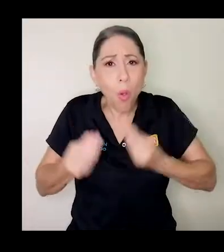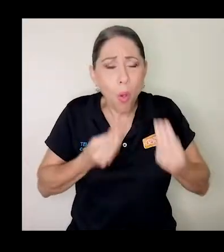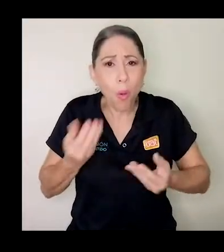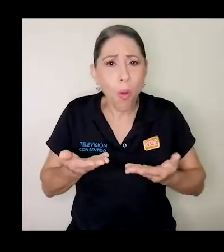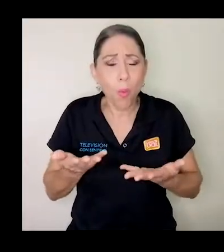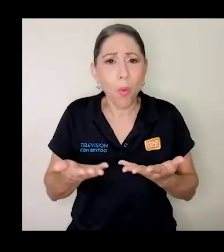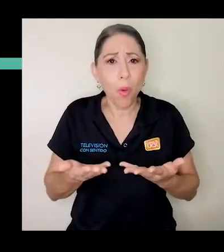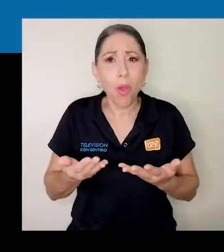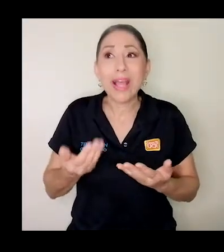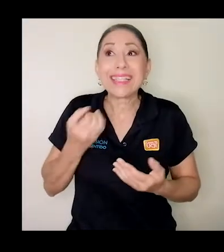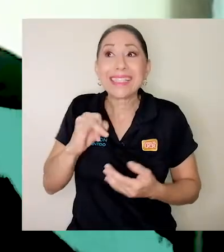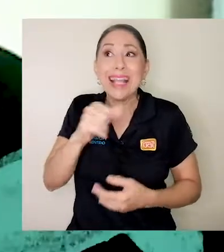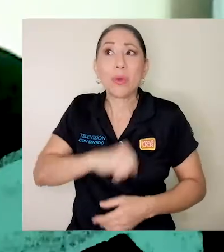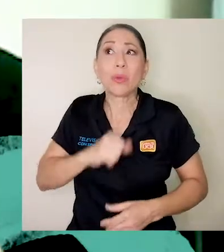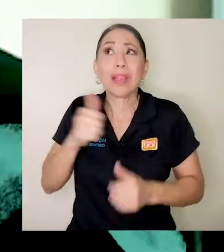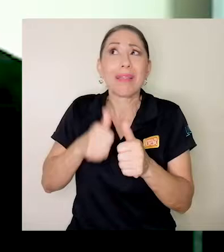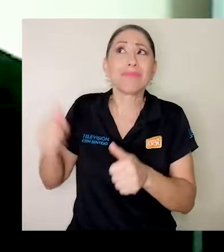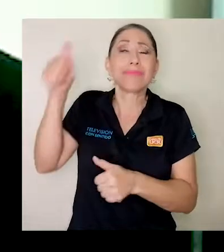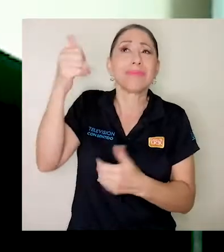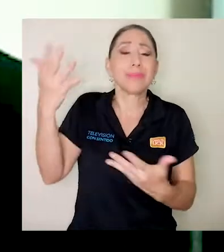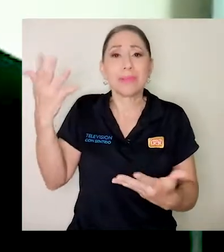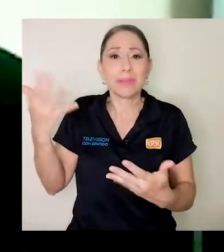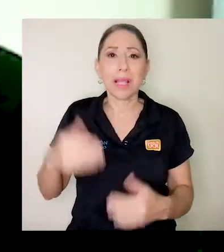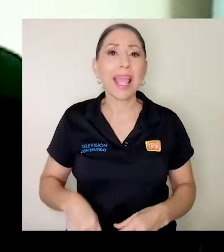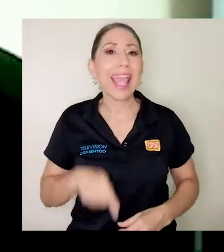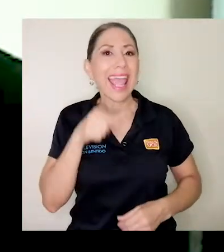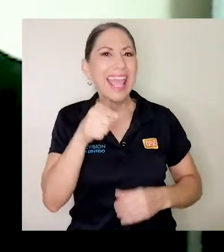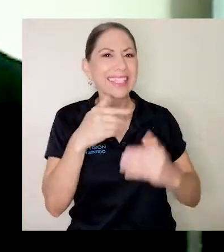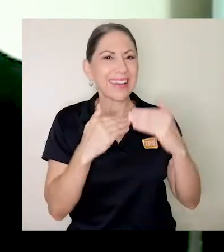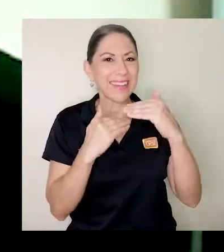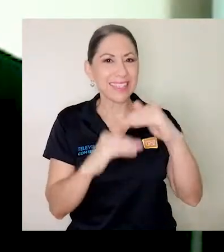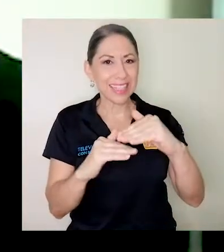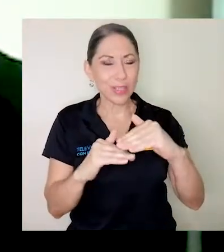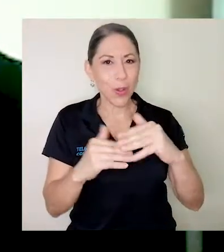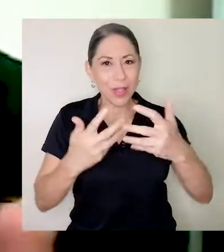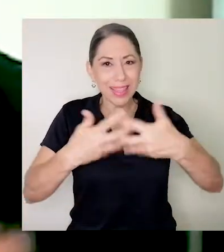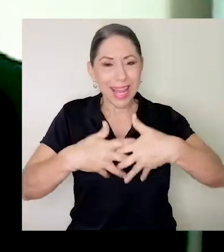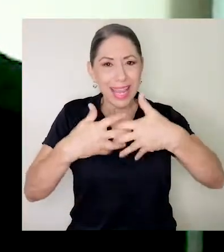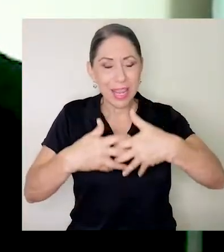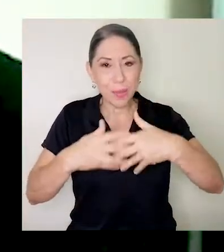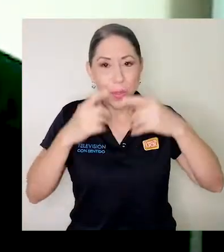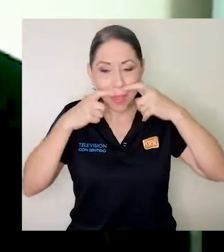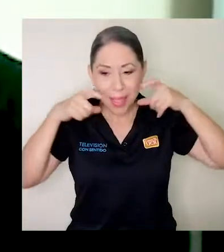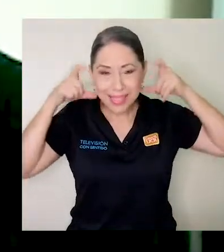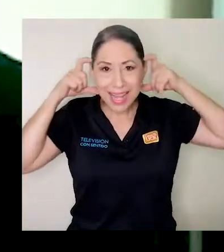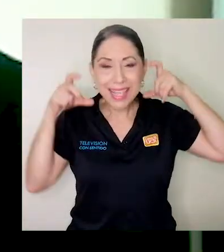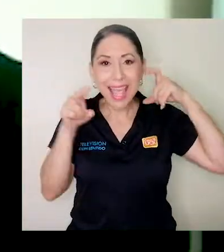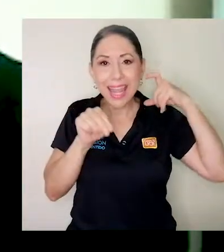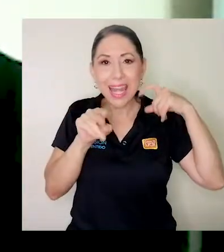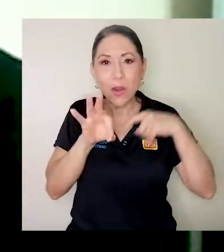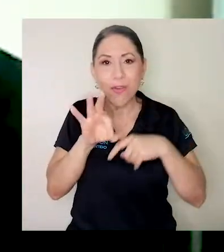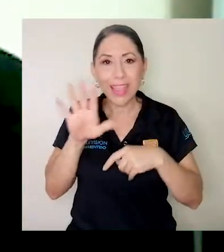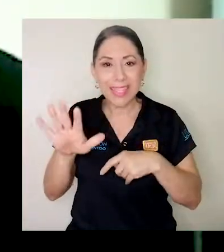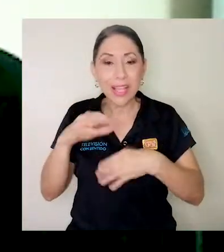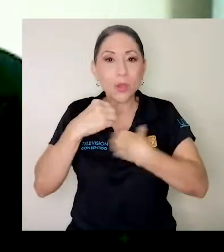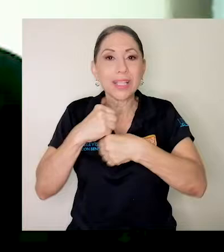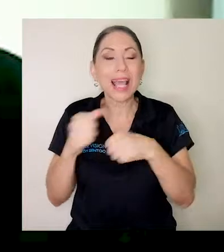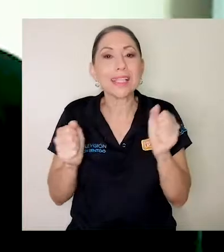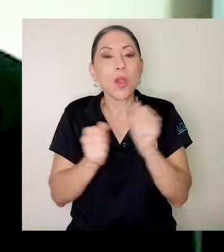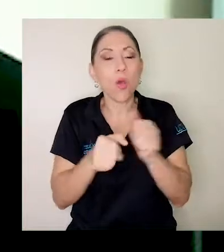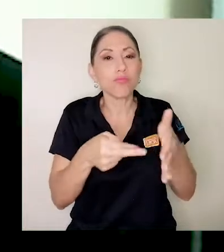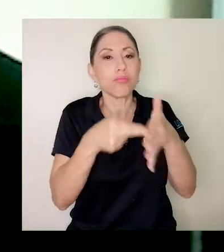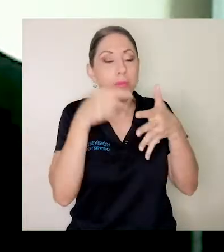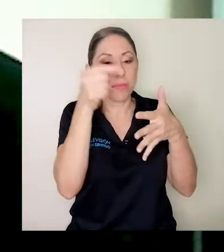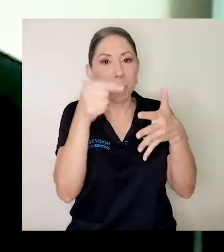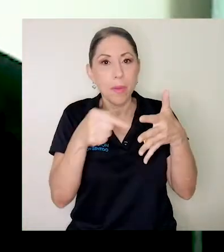parte jerárquica que está sobre de mí. Esta restricción del tipo de mascarilla o respirador N95 se dan a través